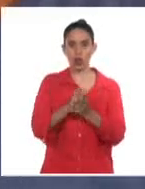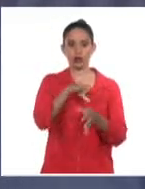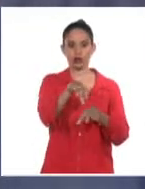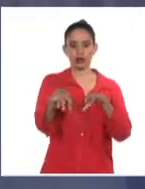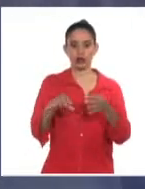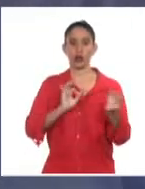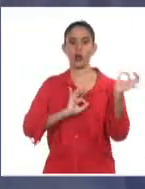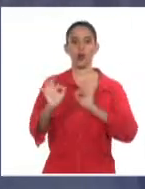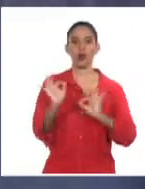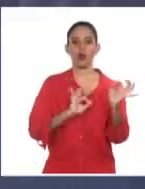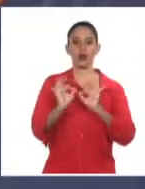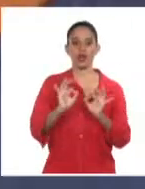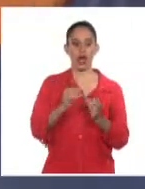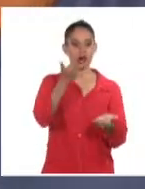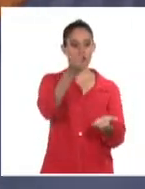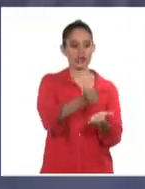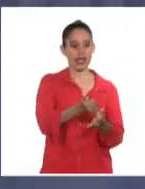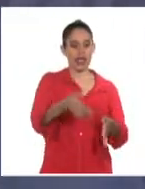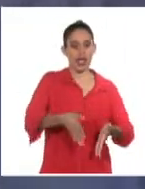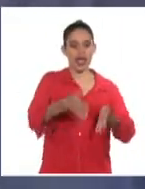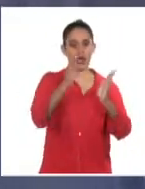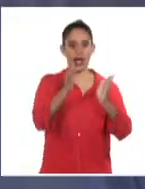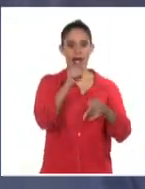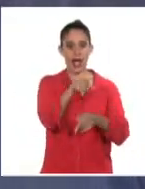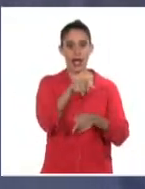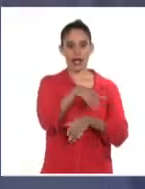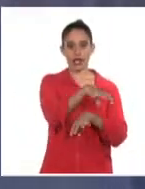de la ciudad, armando rejas,